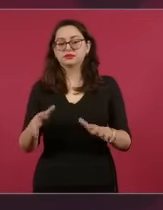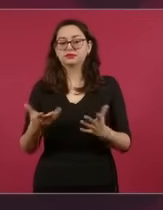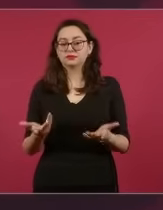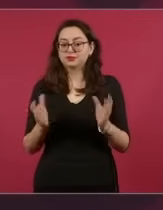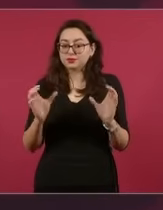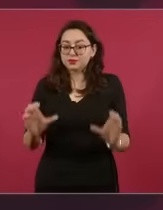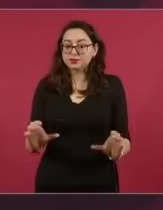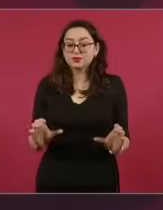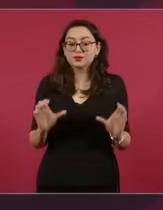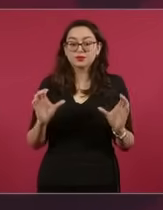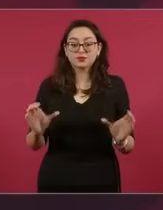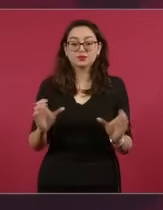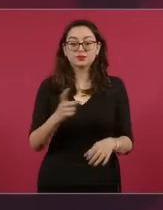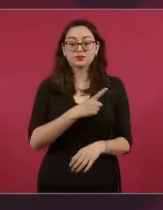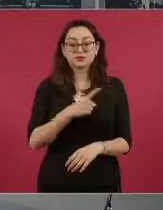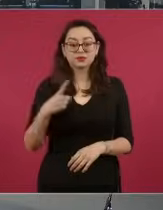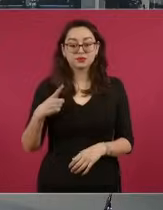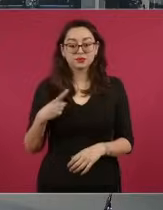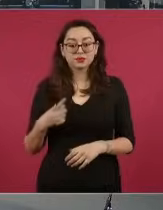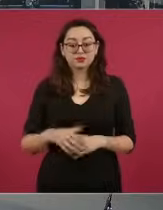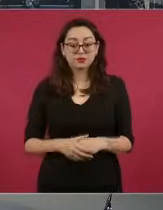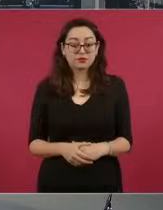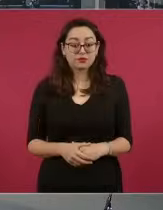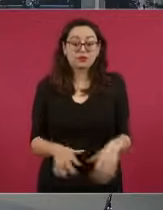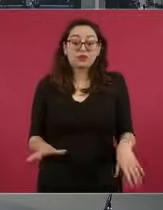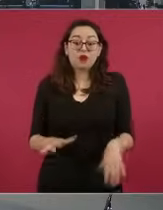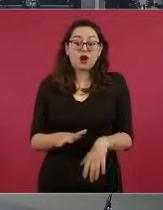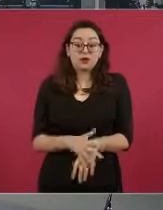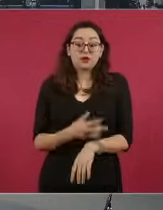Si por eso tenemos lo de